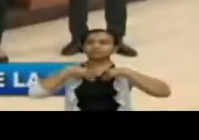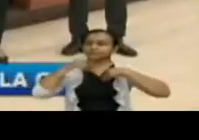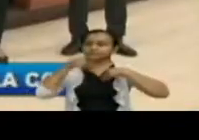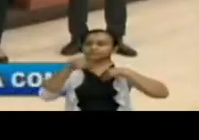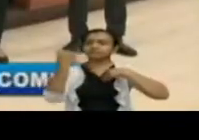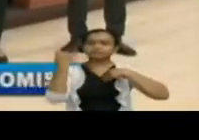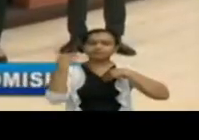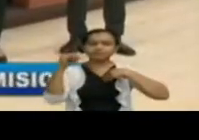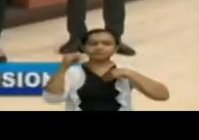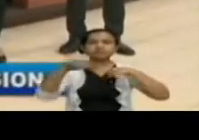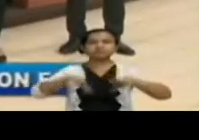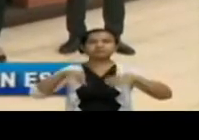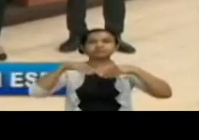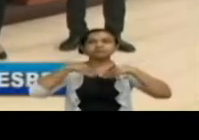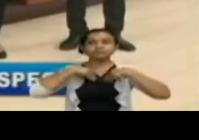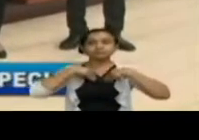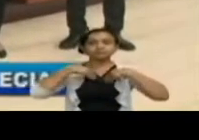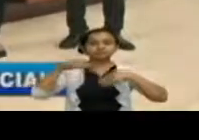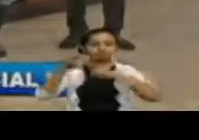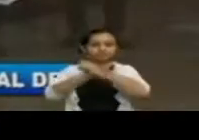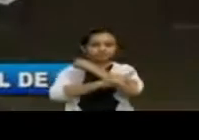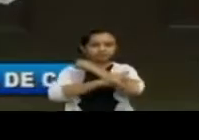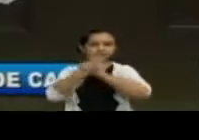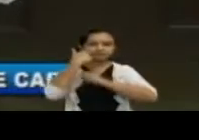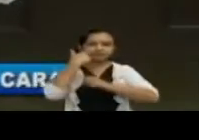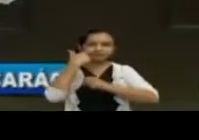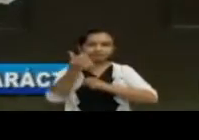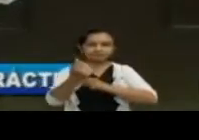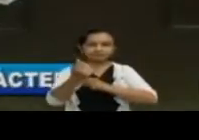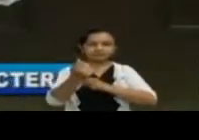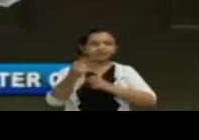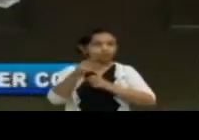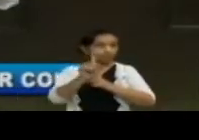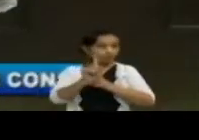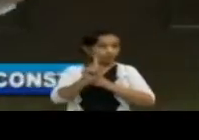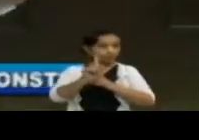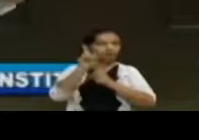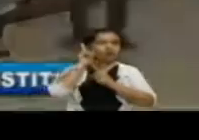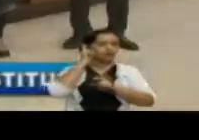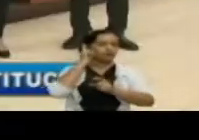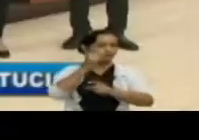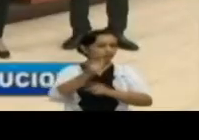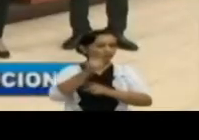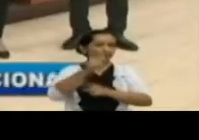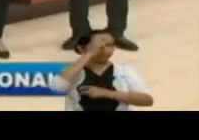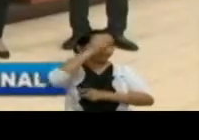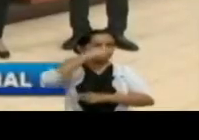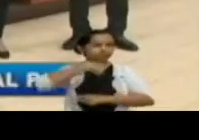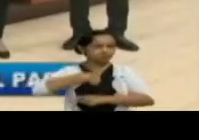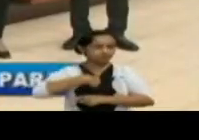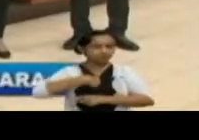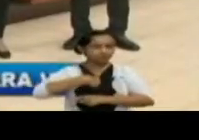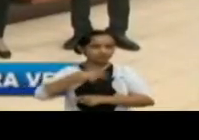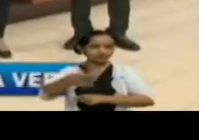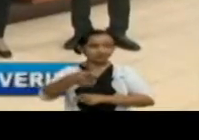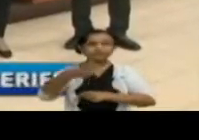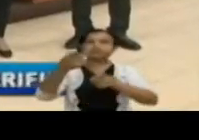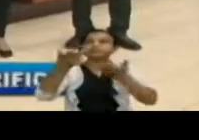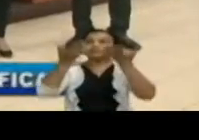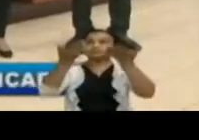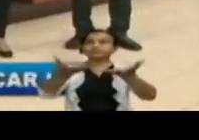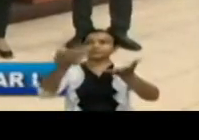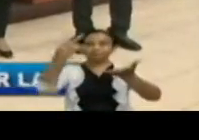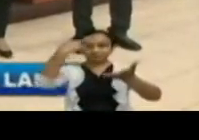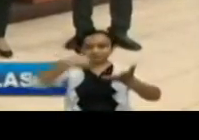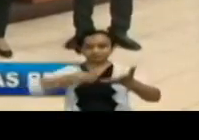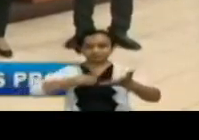algún tipo de tarea similar anteriormente. Y hasta donde tenemos conocimiento nosotros, estas personas pues, no han desempeñado esos roles